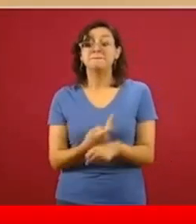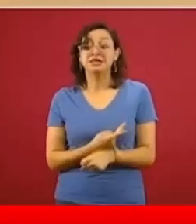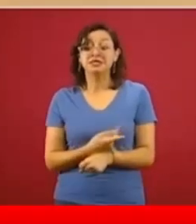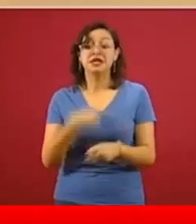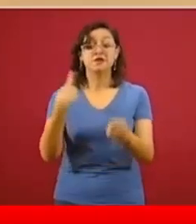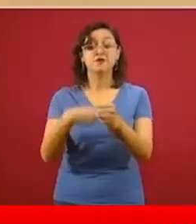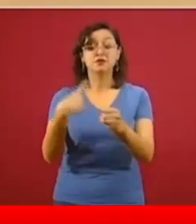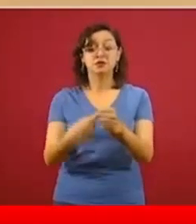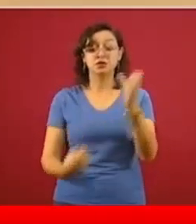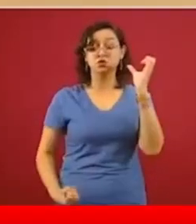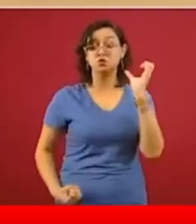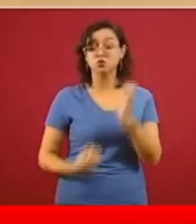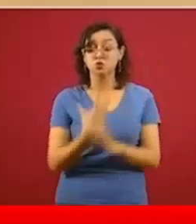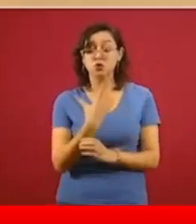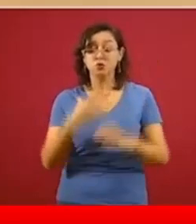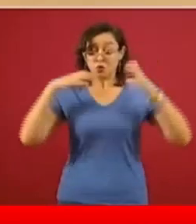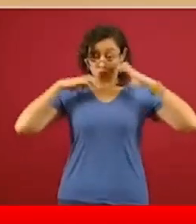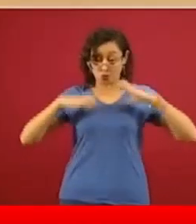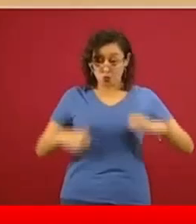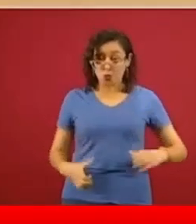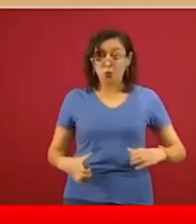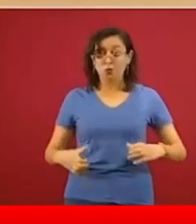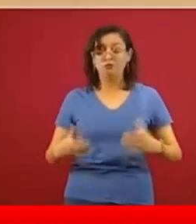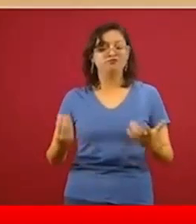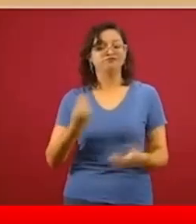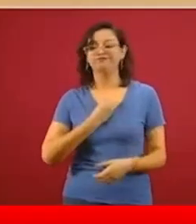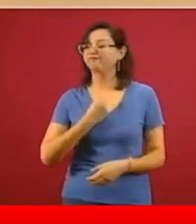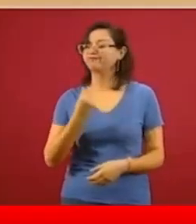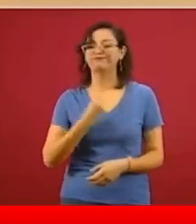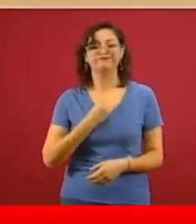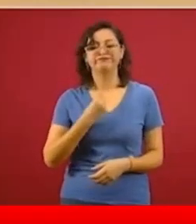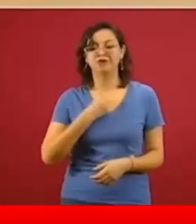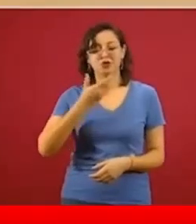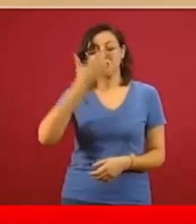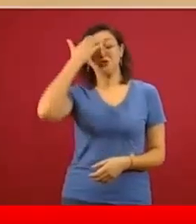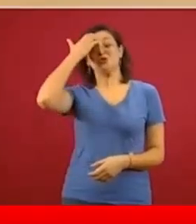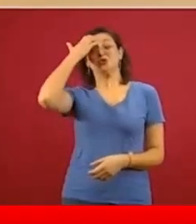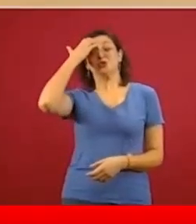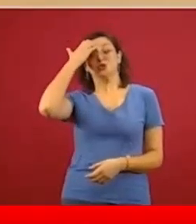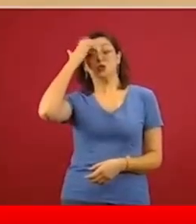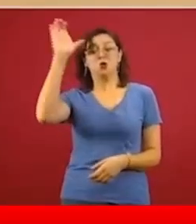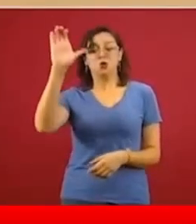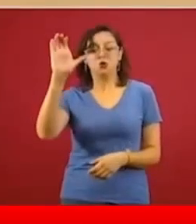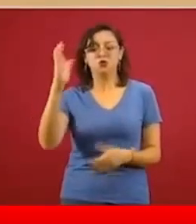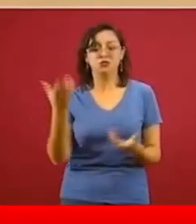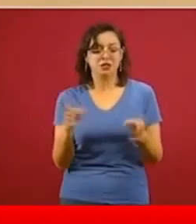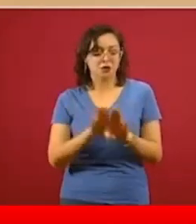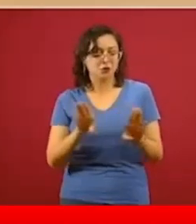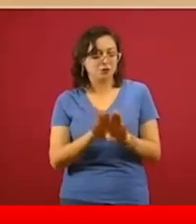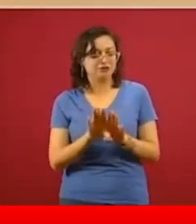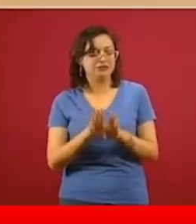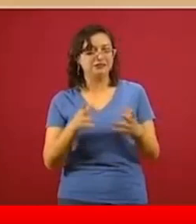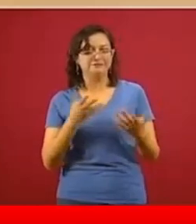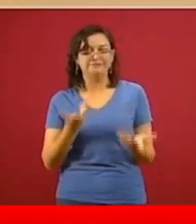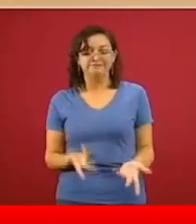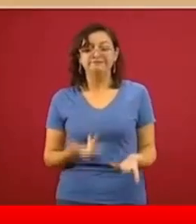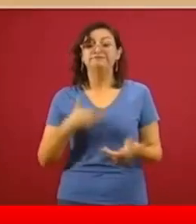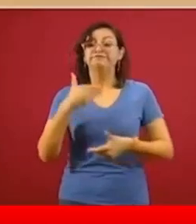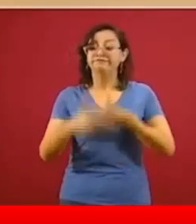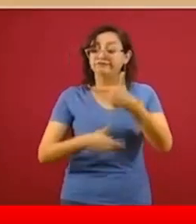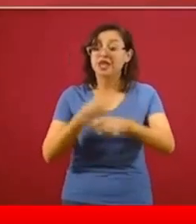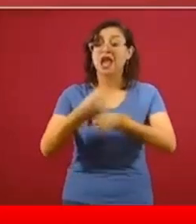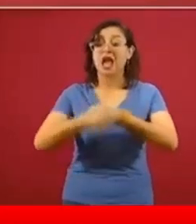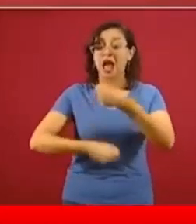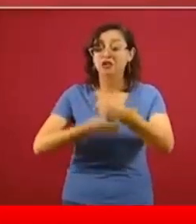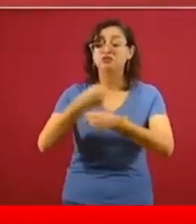nuevas organismos de los seres humanos no están adaptados para resistir al virus tardan varios